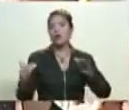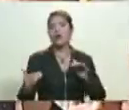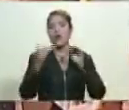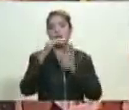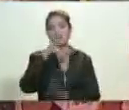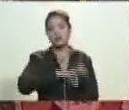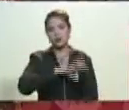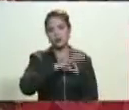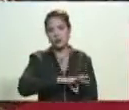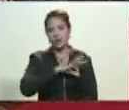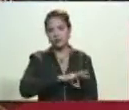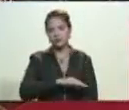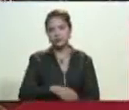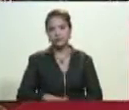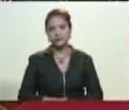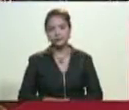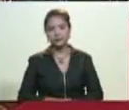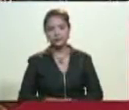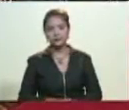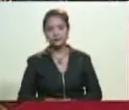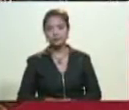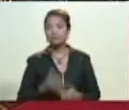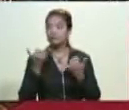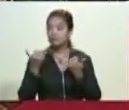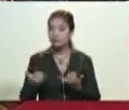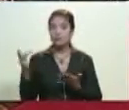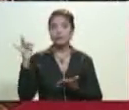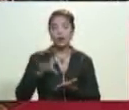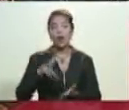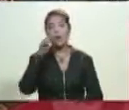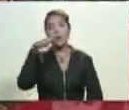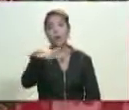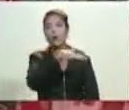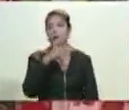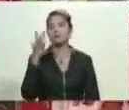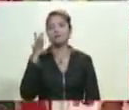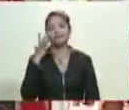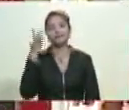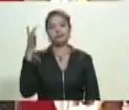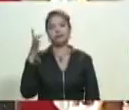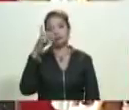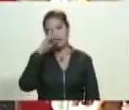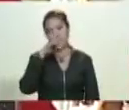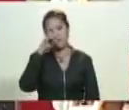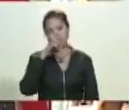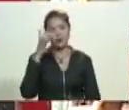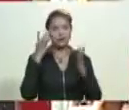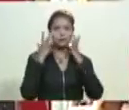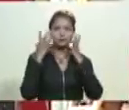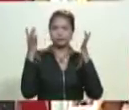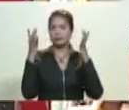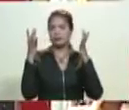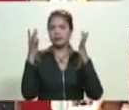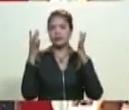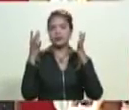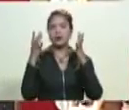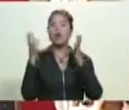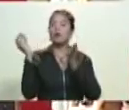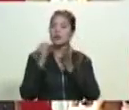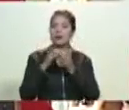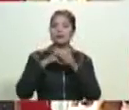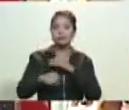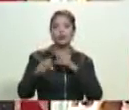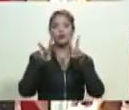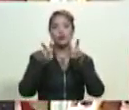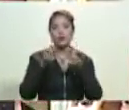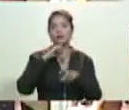social. Compañeros, llegó el pueblo con su sabiduría y su creatividad a parir nueva